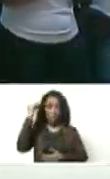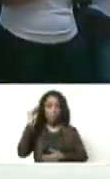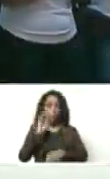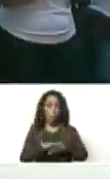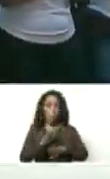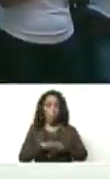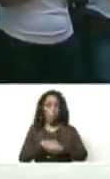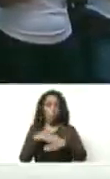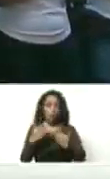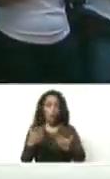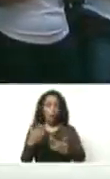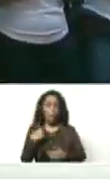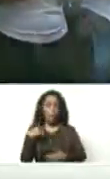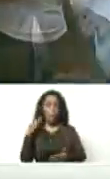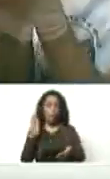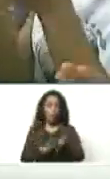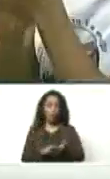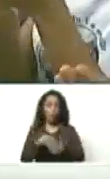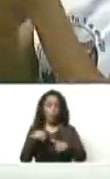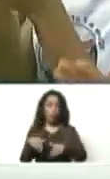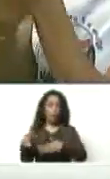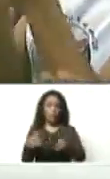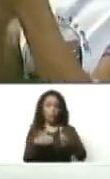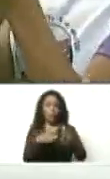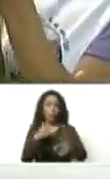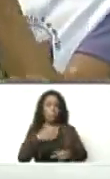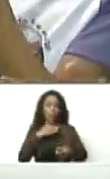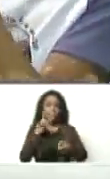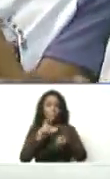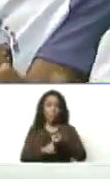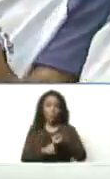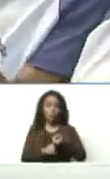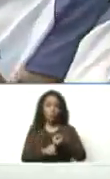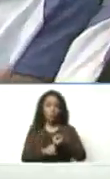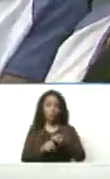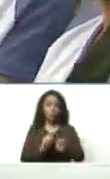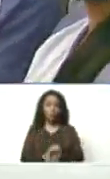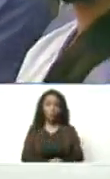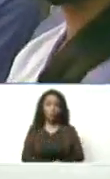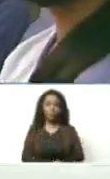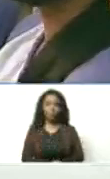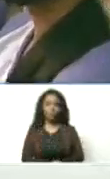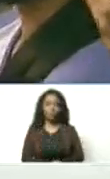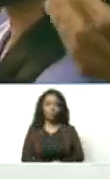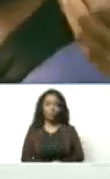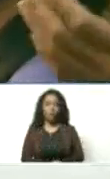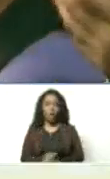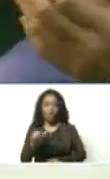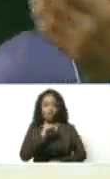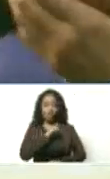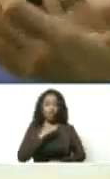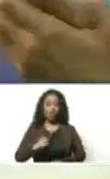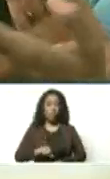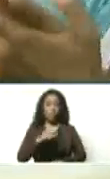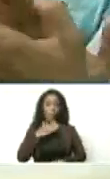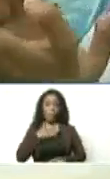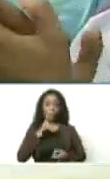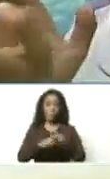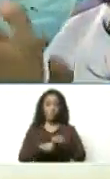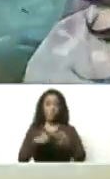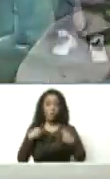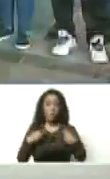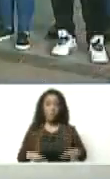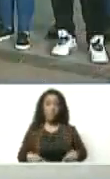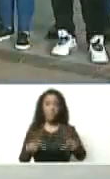por haberme puesto en el camino a Silita Flores de Maduro. Super Silita. ¿Qué fuera de mi